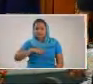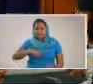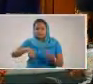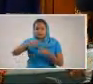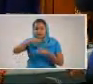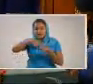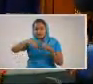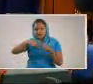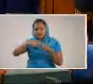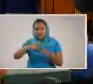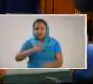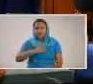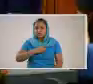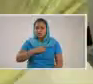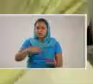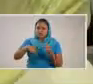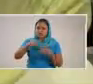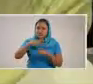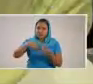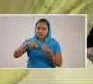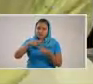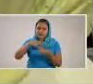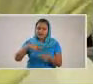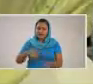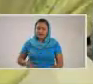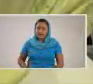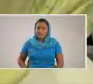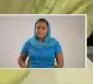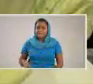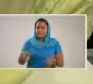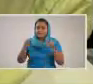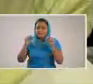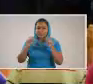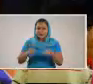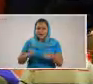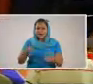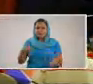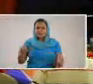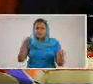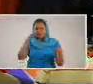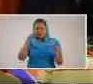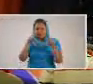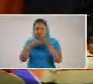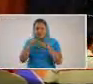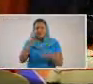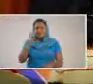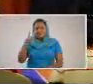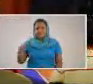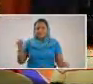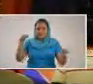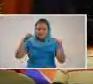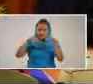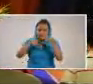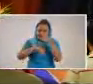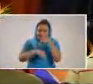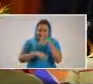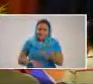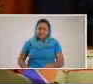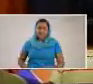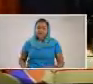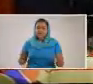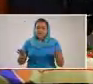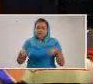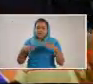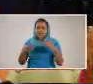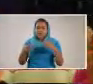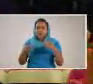no solo lo que nos rodea, sino que podamos también ver hacia adentro, así como